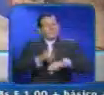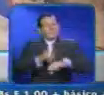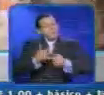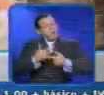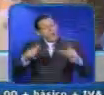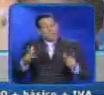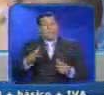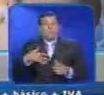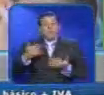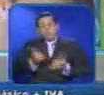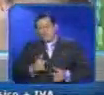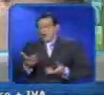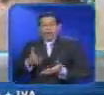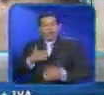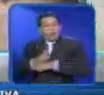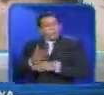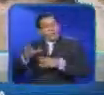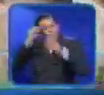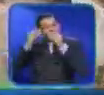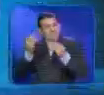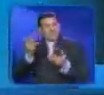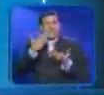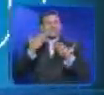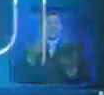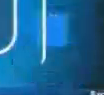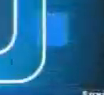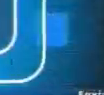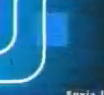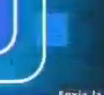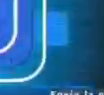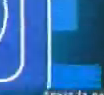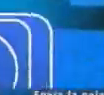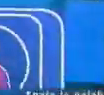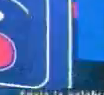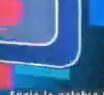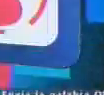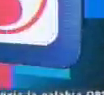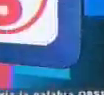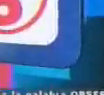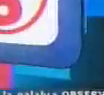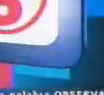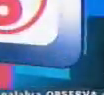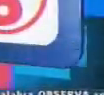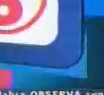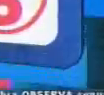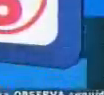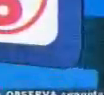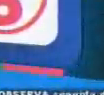o el de sus hijos. Gracias por estar allí. Bienestar.